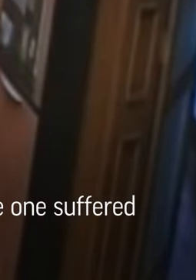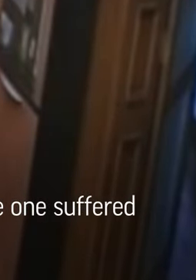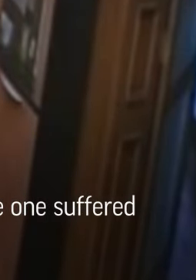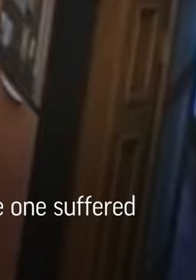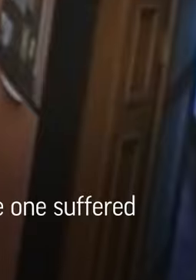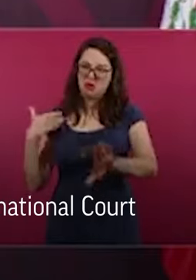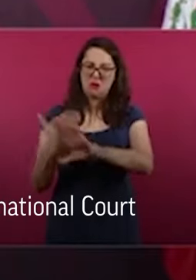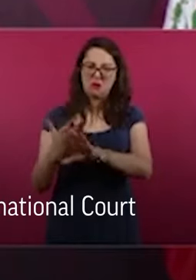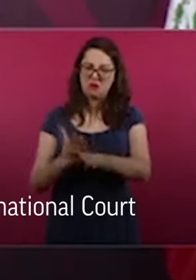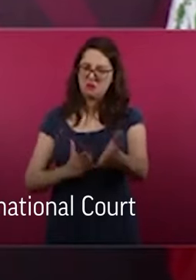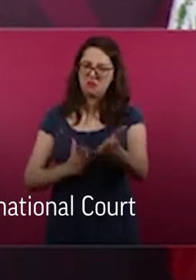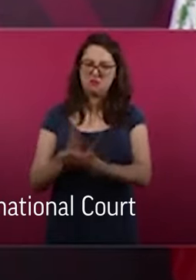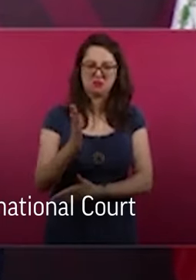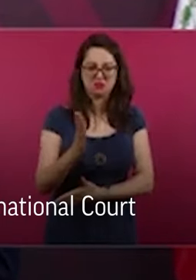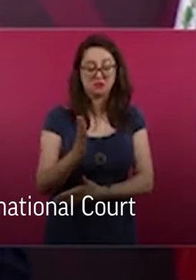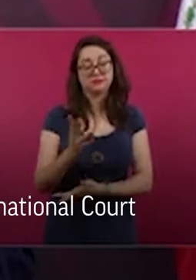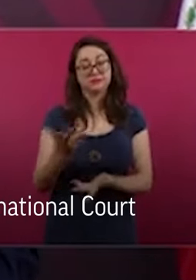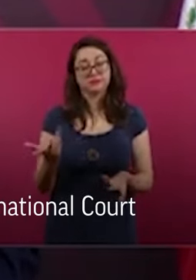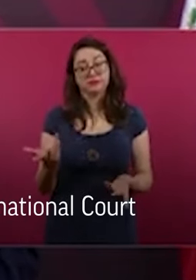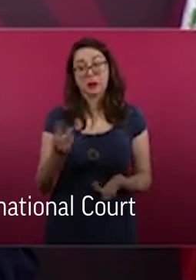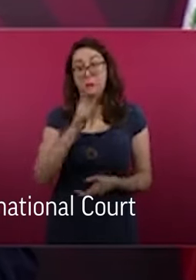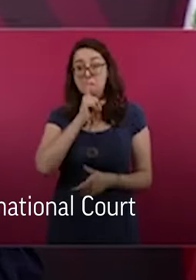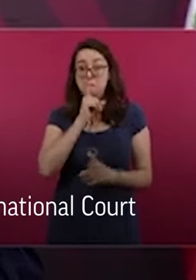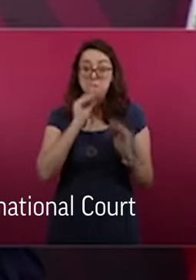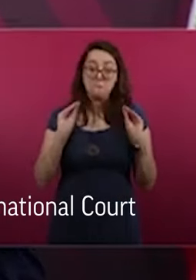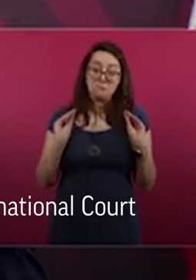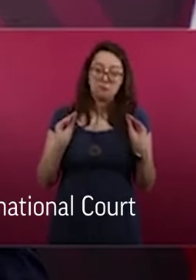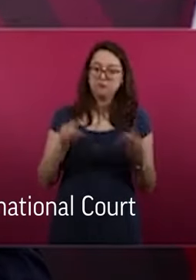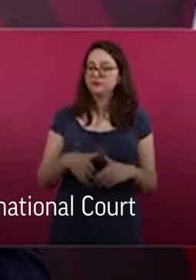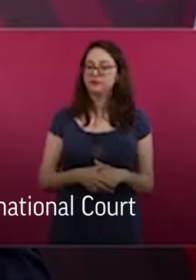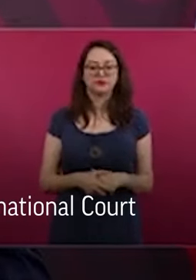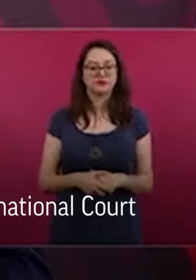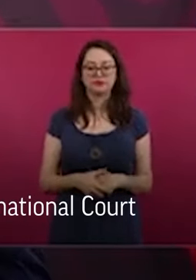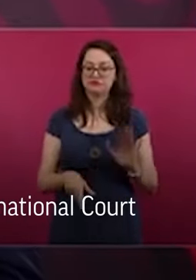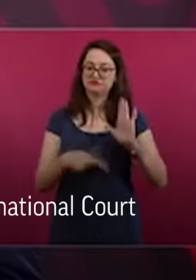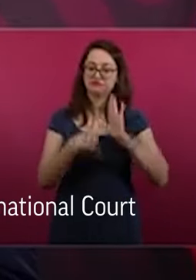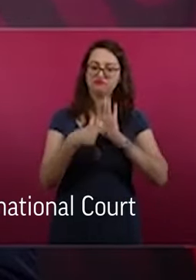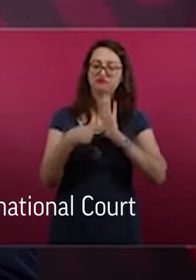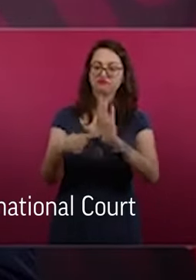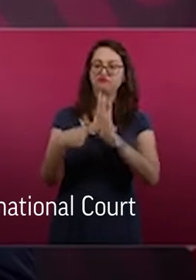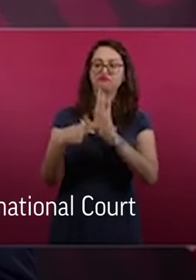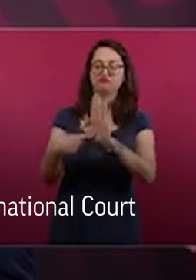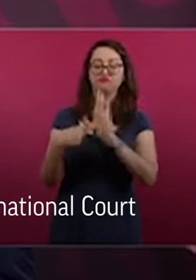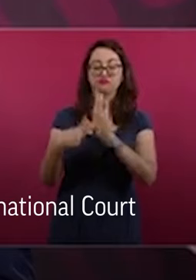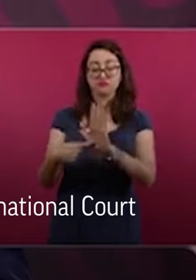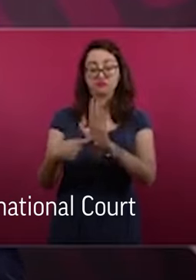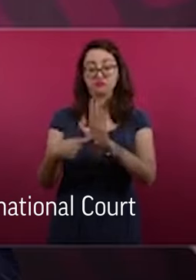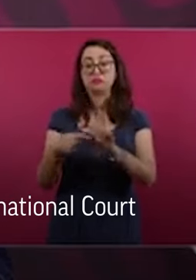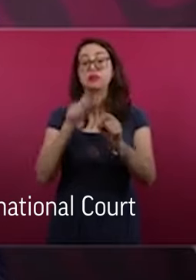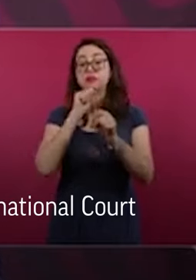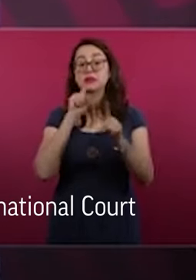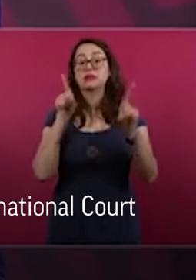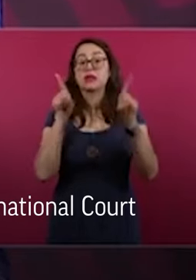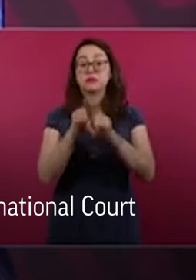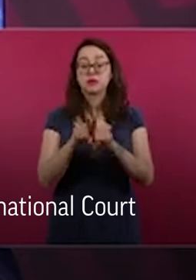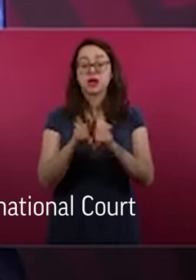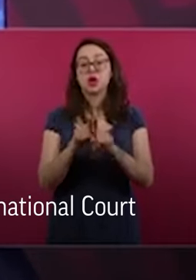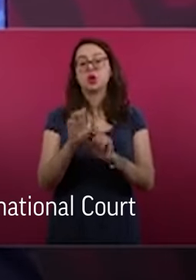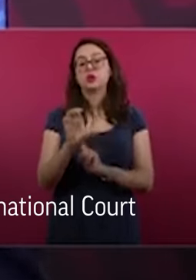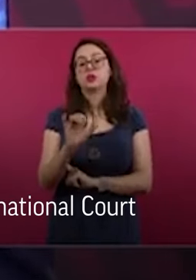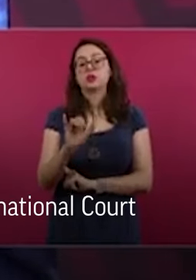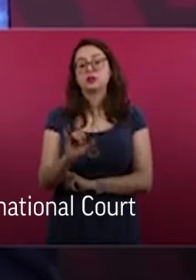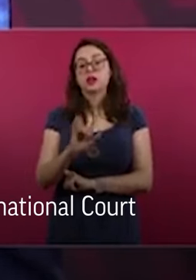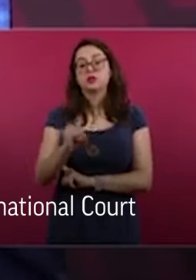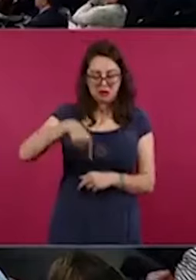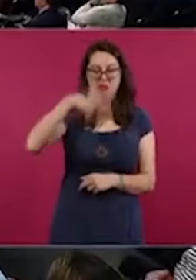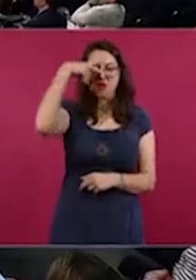en Ecuador y por eso vamos a presentar nuestra denuncia en la Corte Internacional